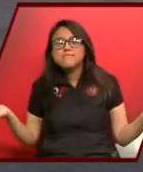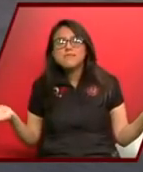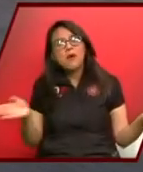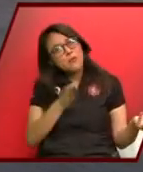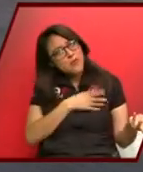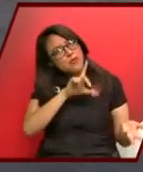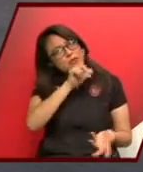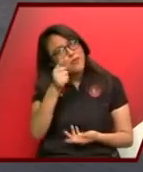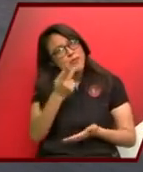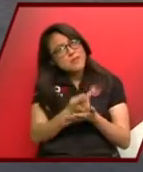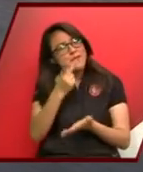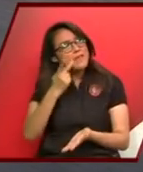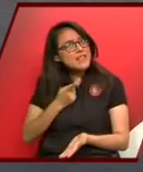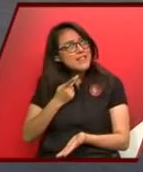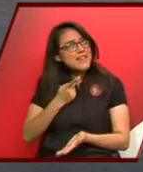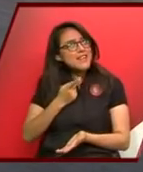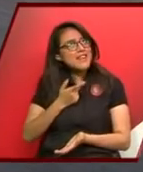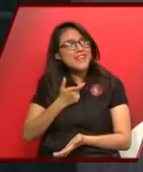Lo bueno que sí me los va a dar.